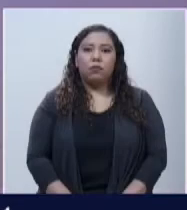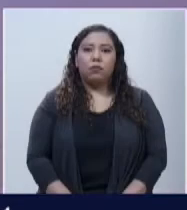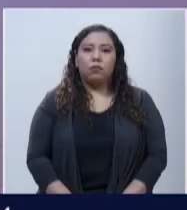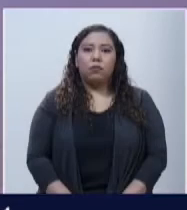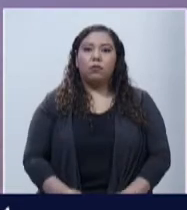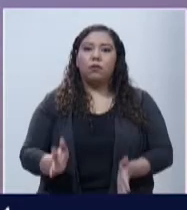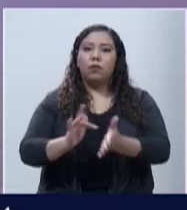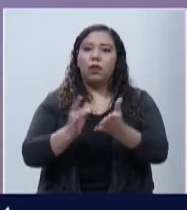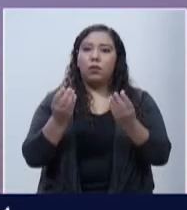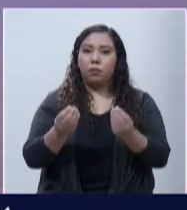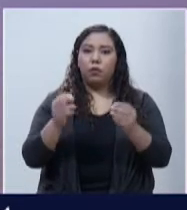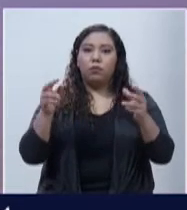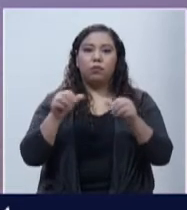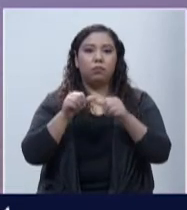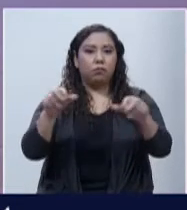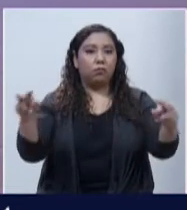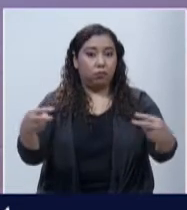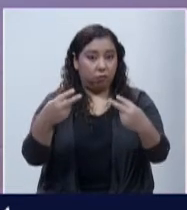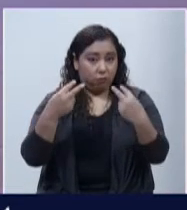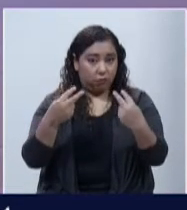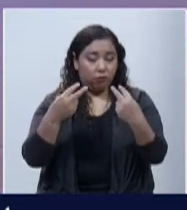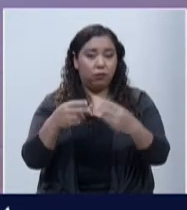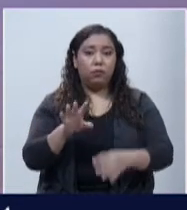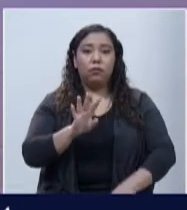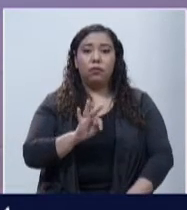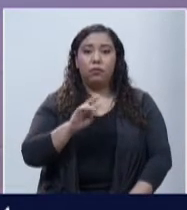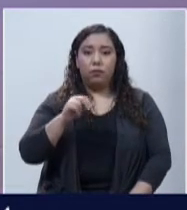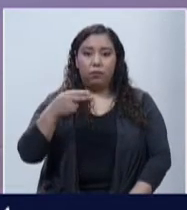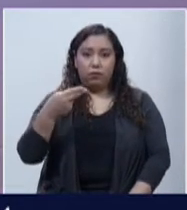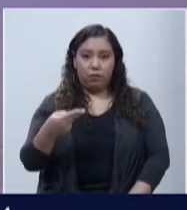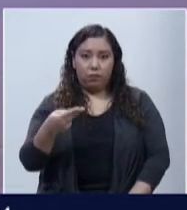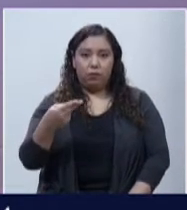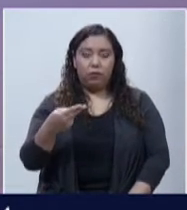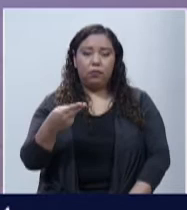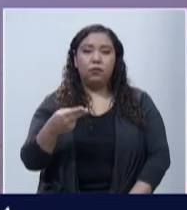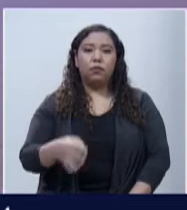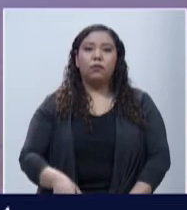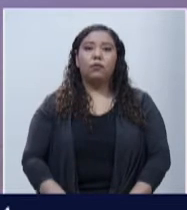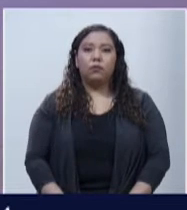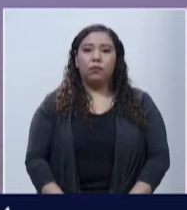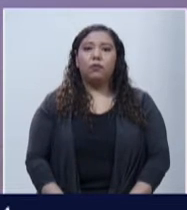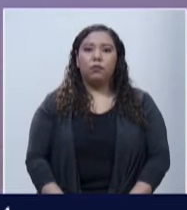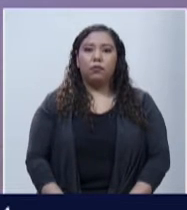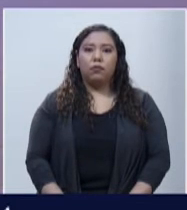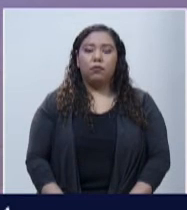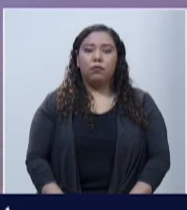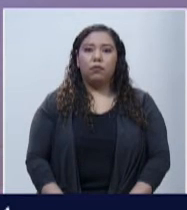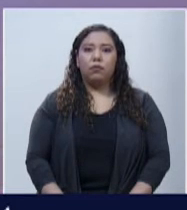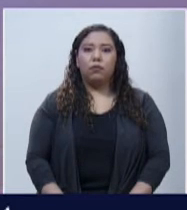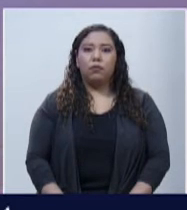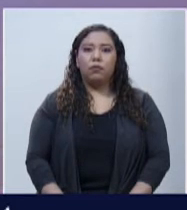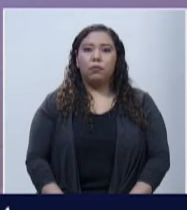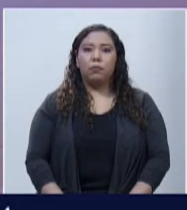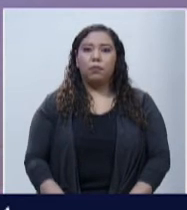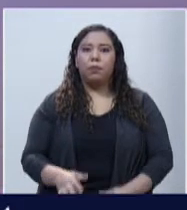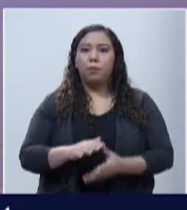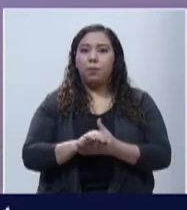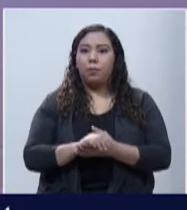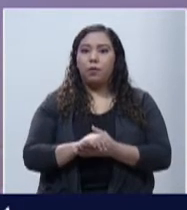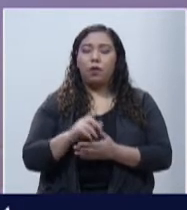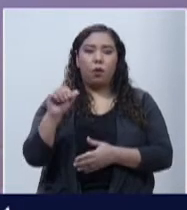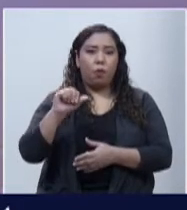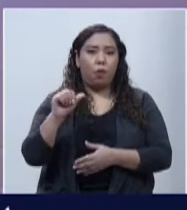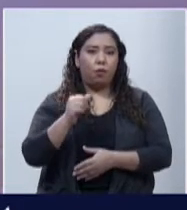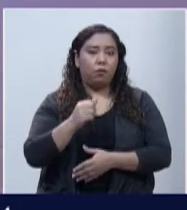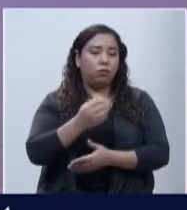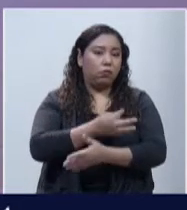ya gracias por continuar con nosotros a través de la señal de televisión nacional de honduras estamos llevando el es el informativo estelar